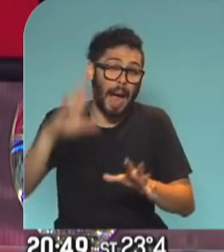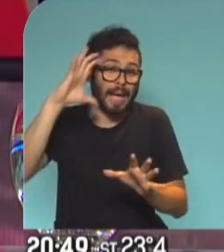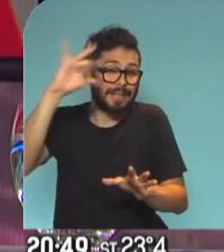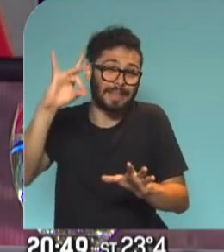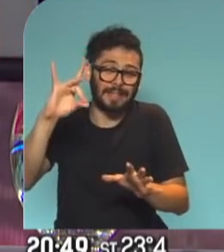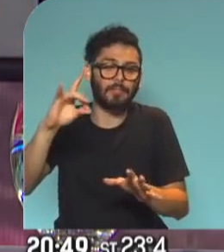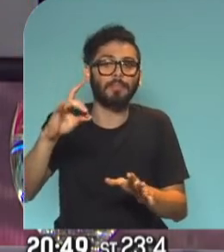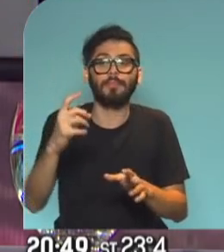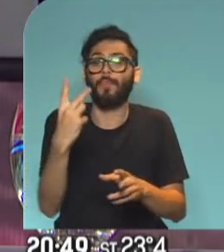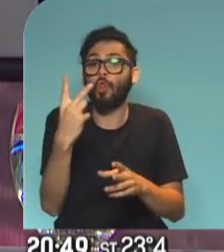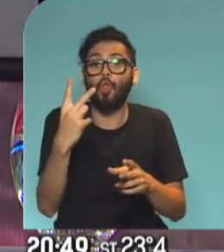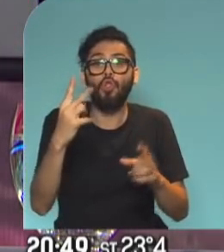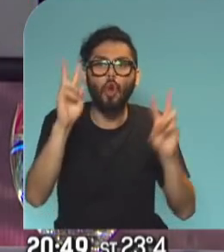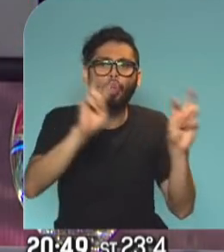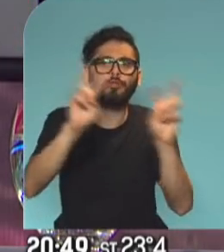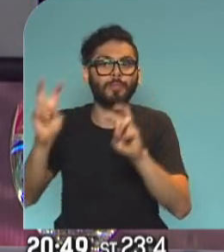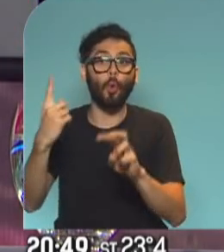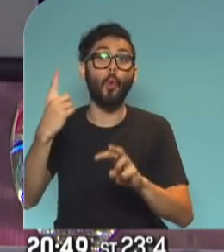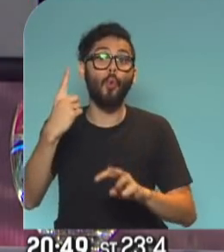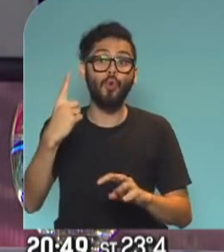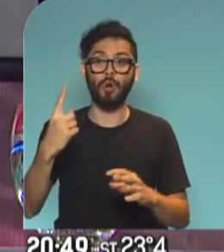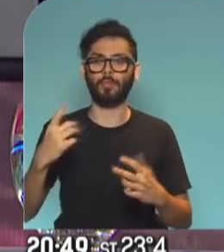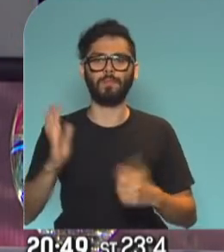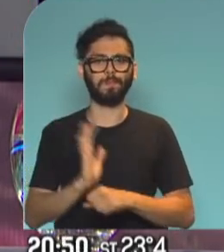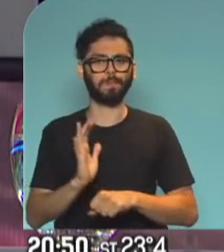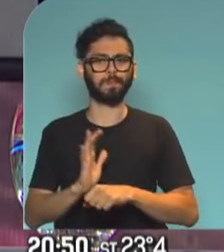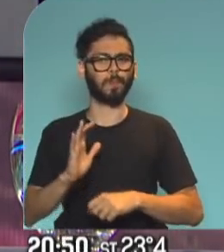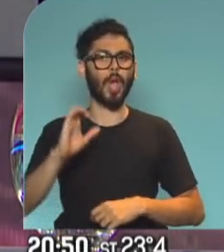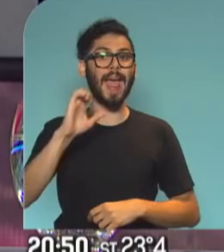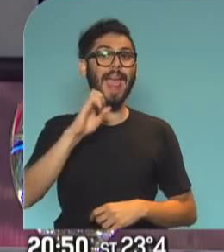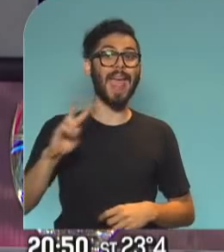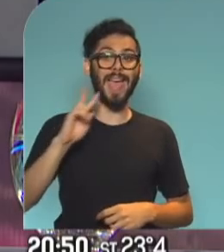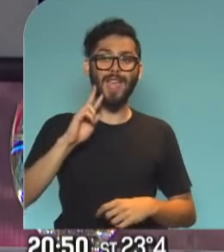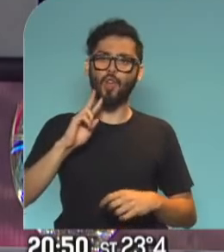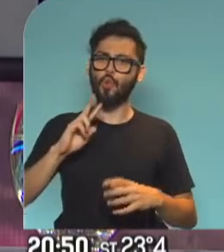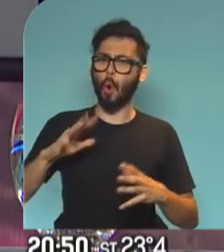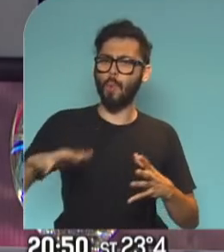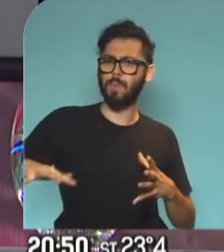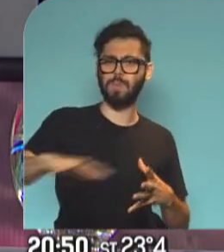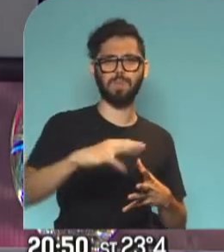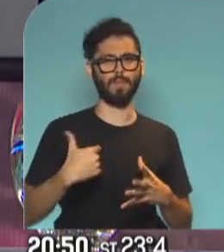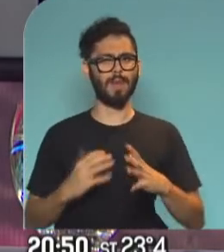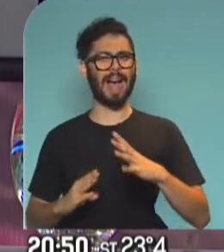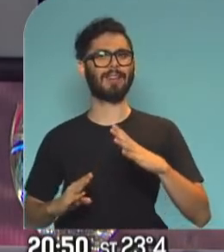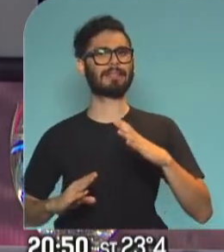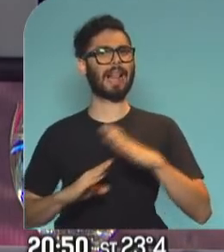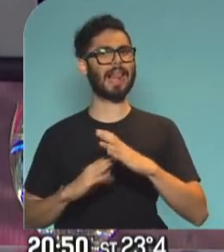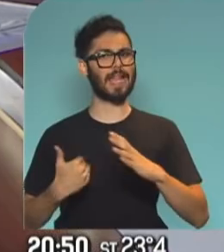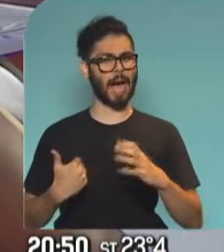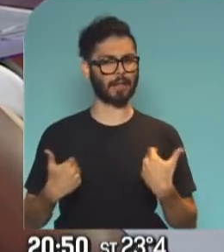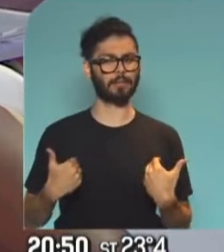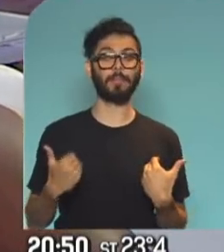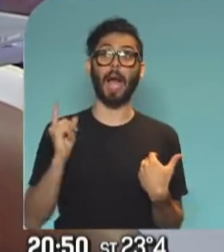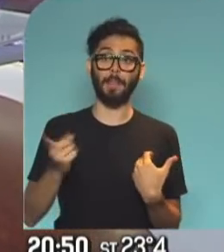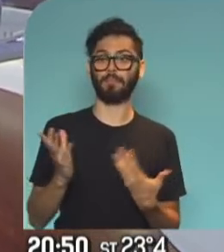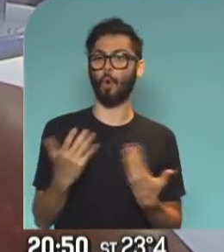ejes. Por un lado era demostrar el poder de liderazgo que tiene Evo Morales al interior del propio espacio político y por otro lado también legitimar su